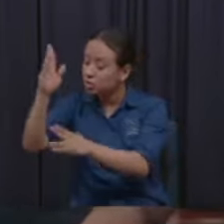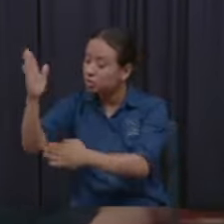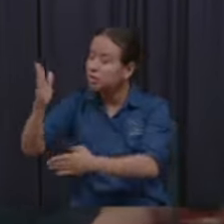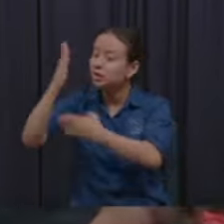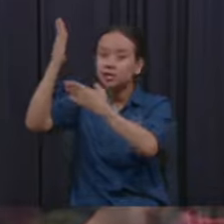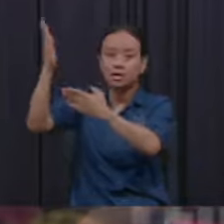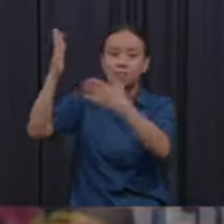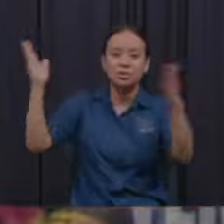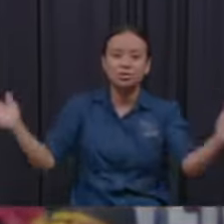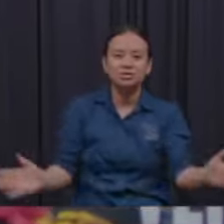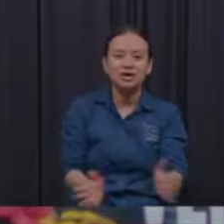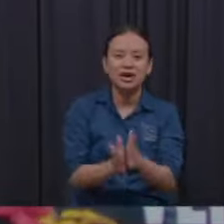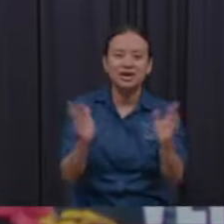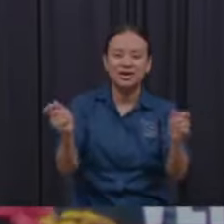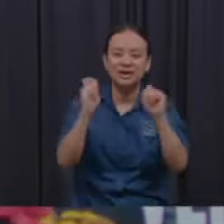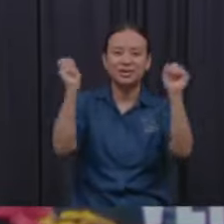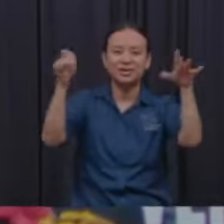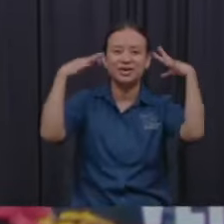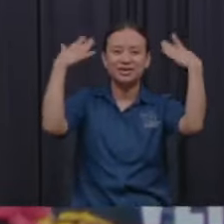Aleluya.